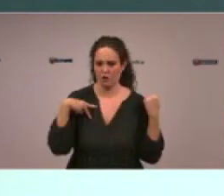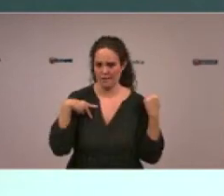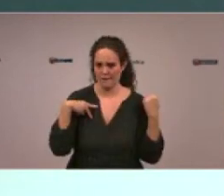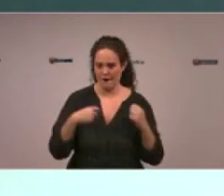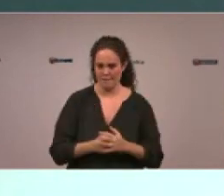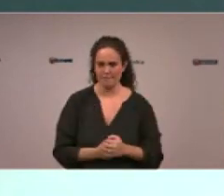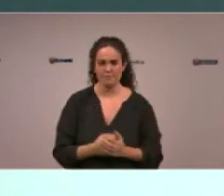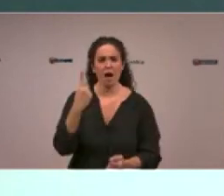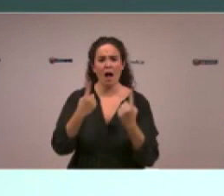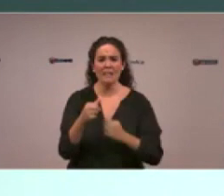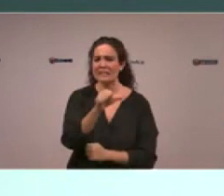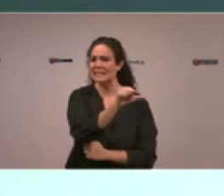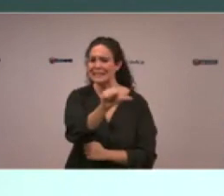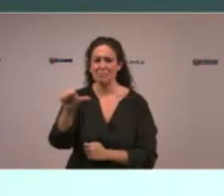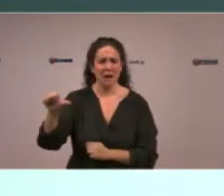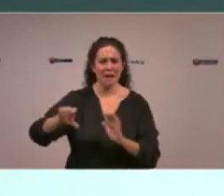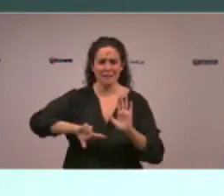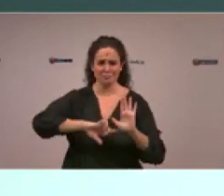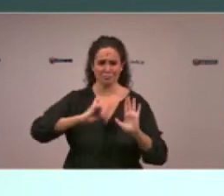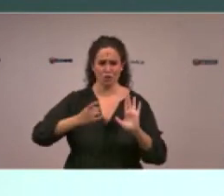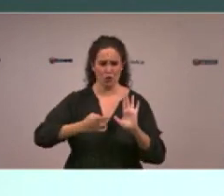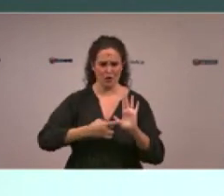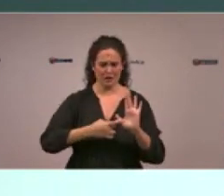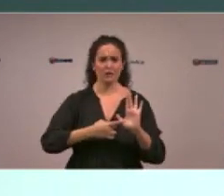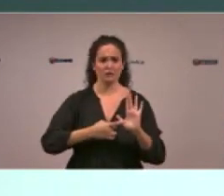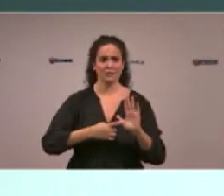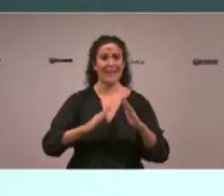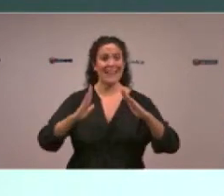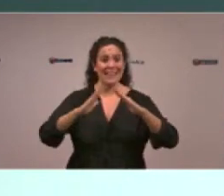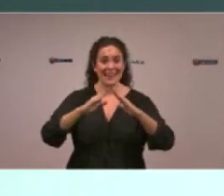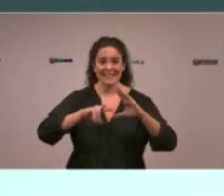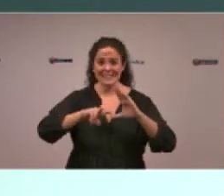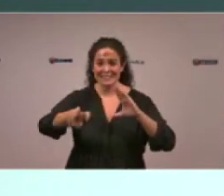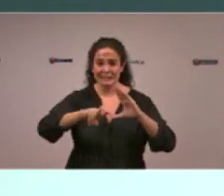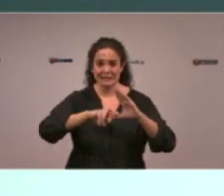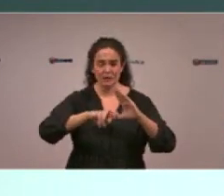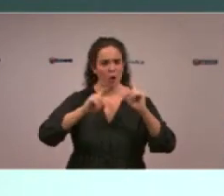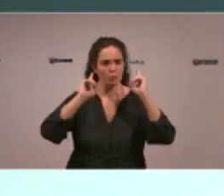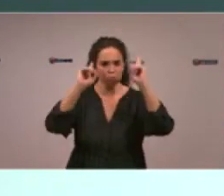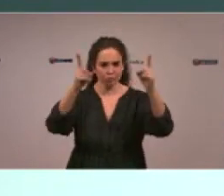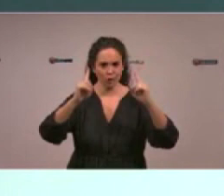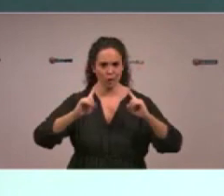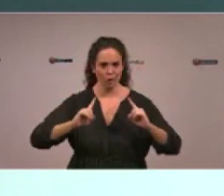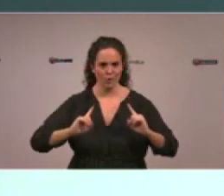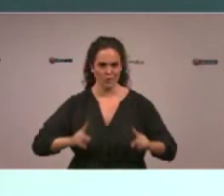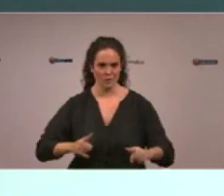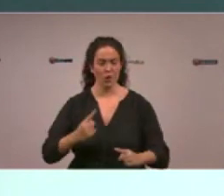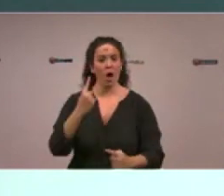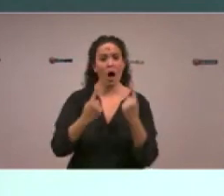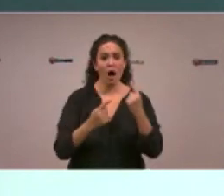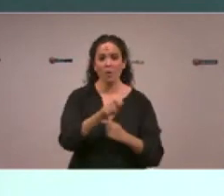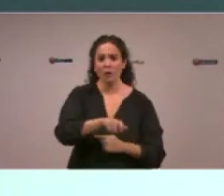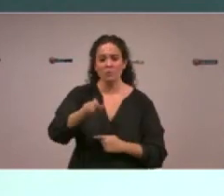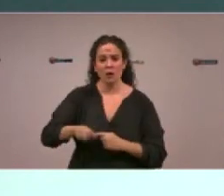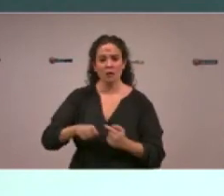Hubo semanas enteras en las que casi no pudimos salir de casa, muchos ciudadanos, hubo muchas personas que no pudieron ir a trabajar de